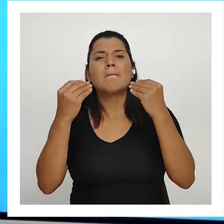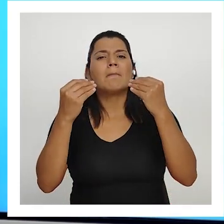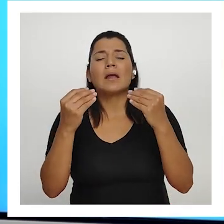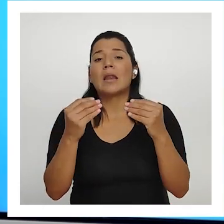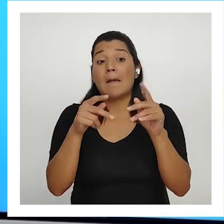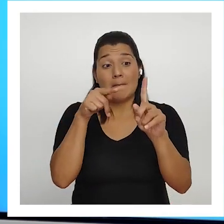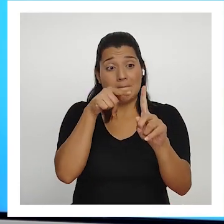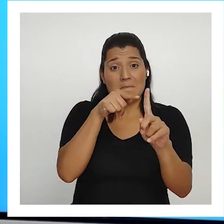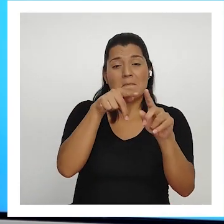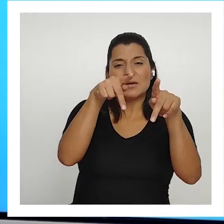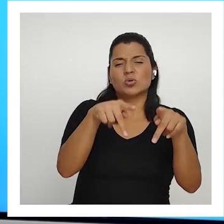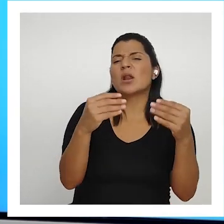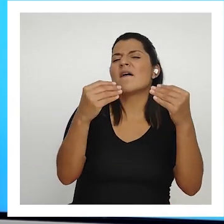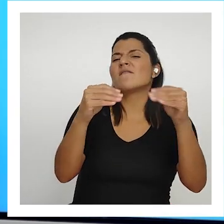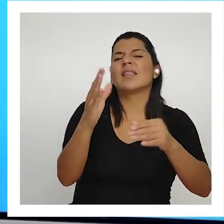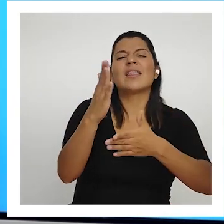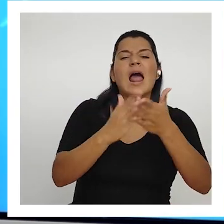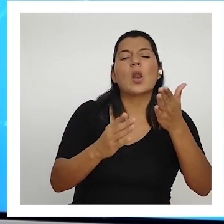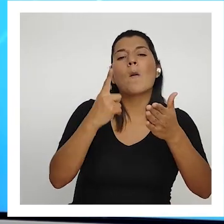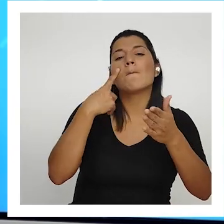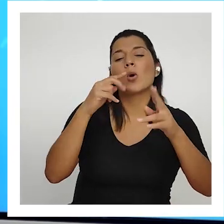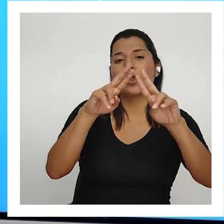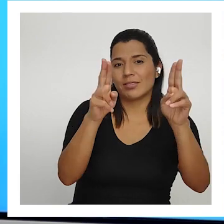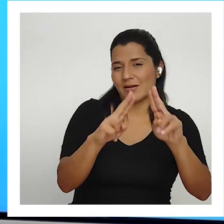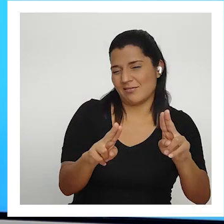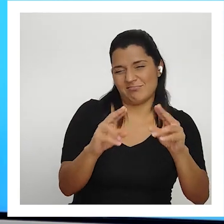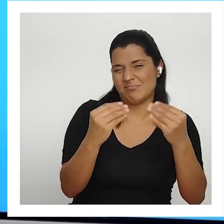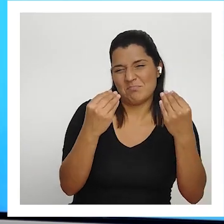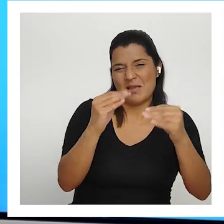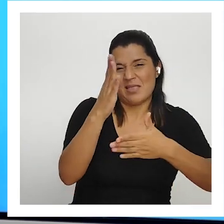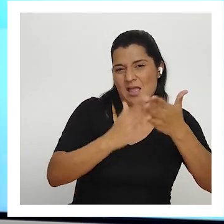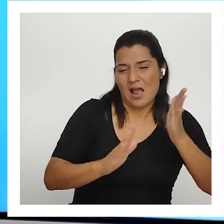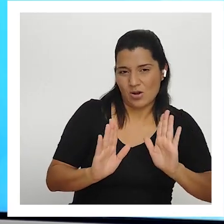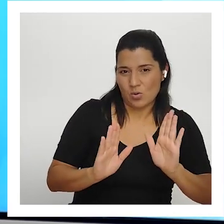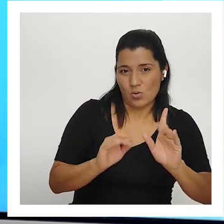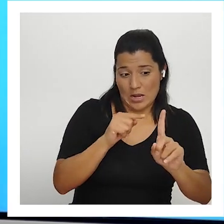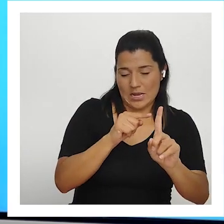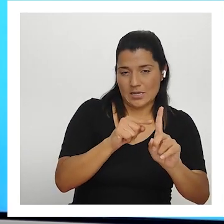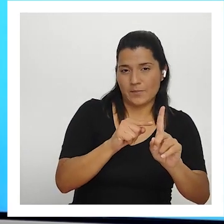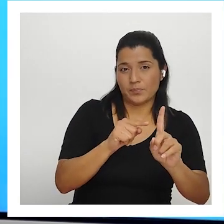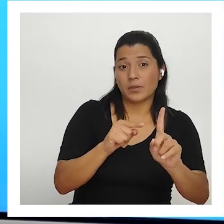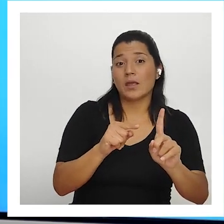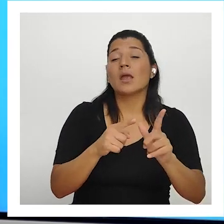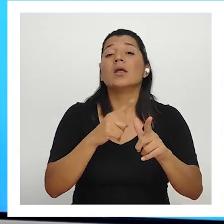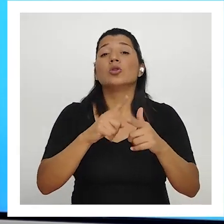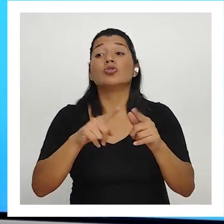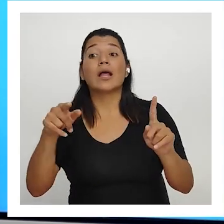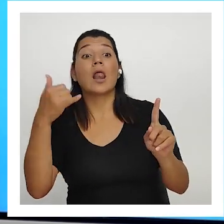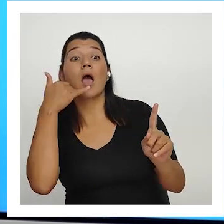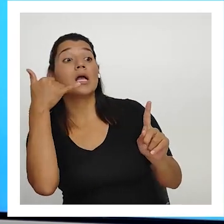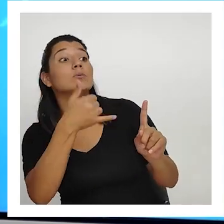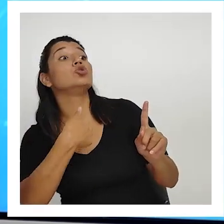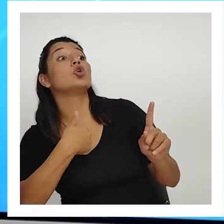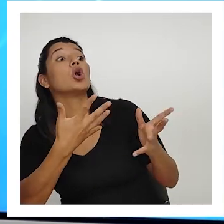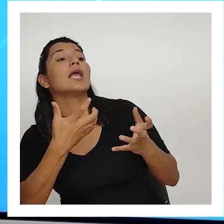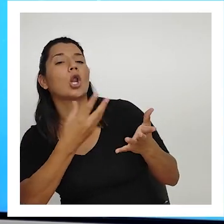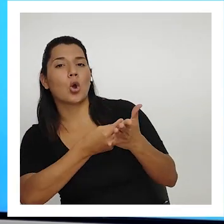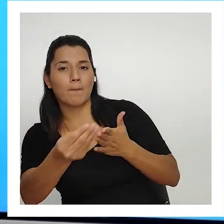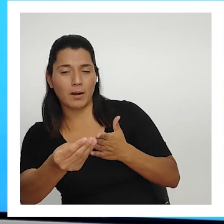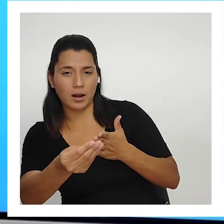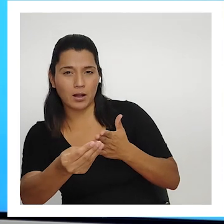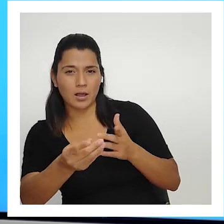y lamentablemente facilitan información de sus cuentas bancarias, enterándose ya luego de que fueron víctimas pues de una estafa informática. Don Esteban, he escuchado